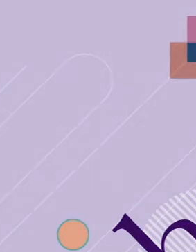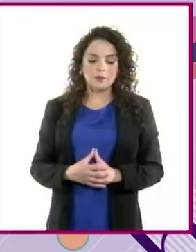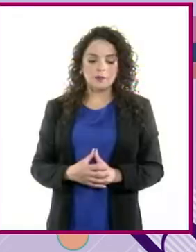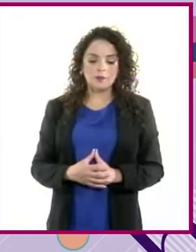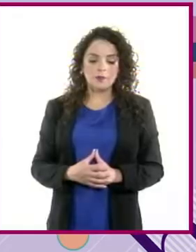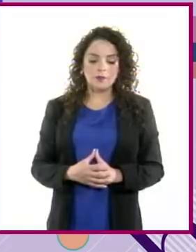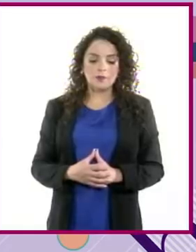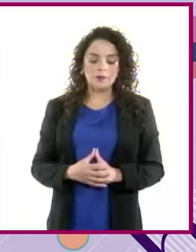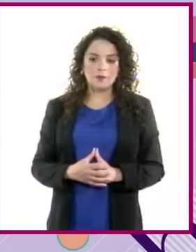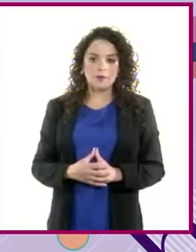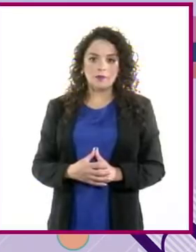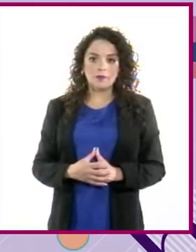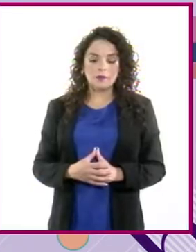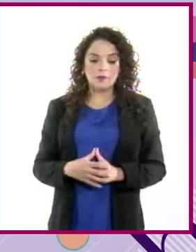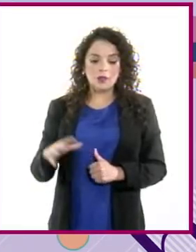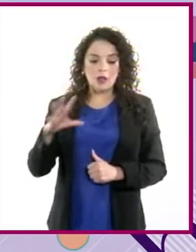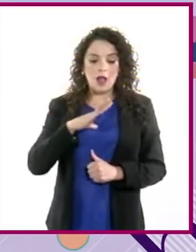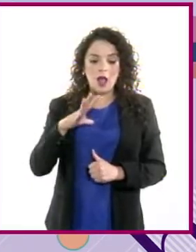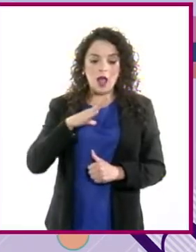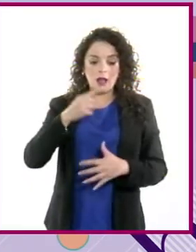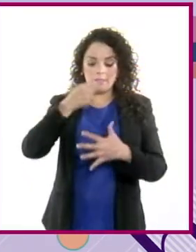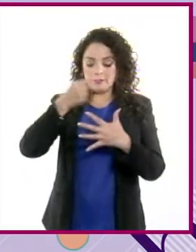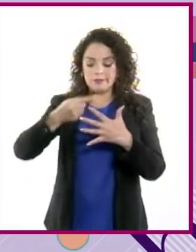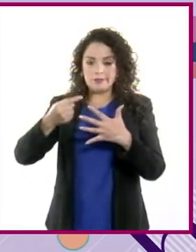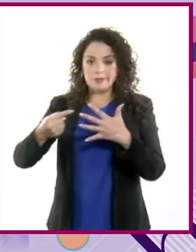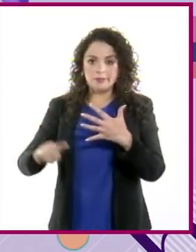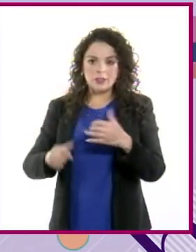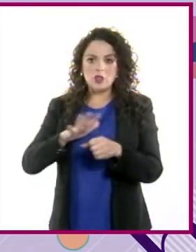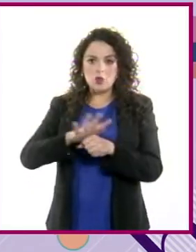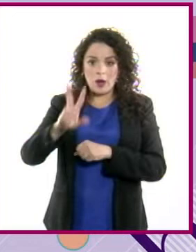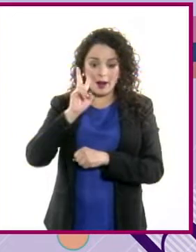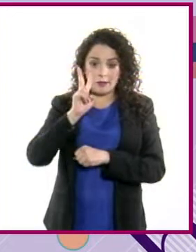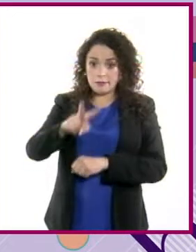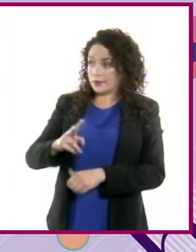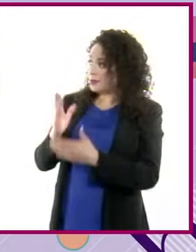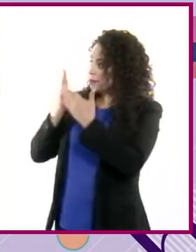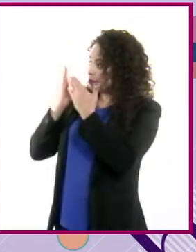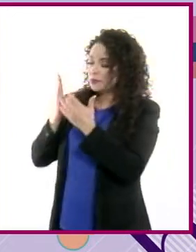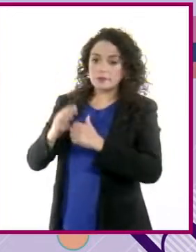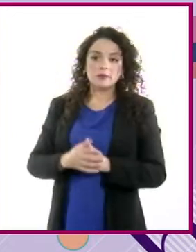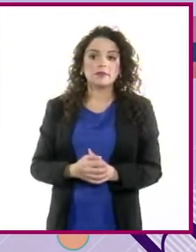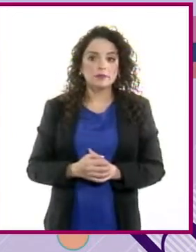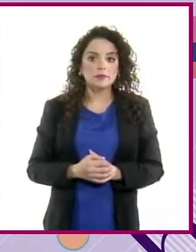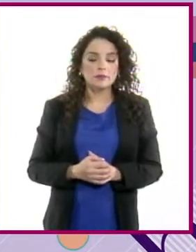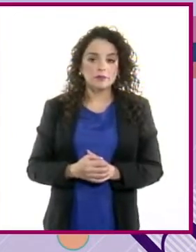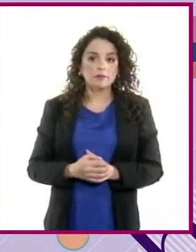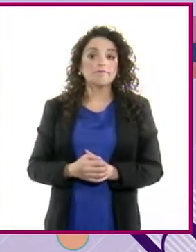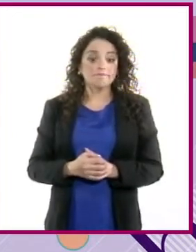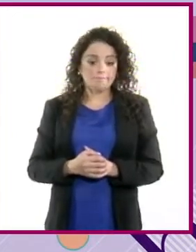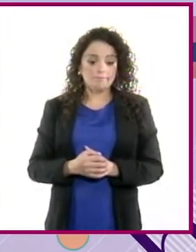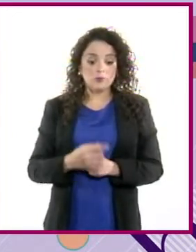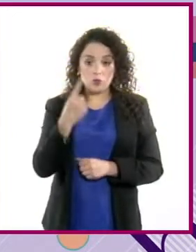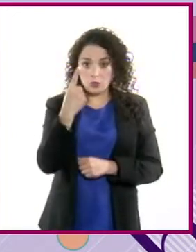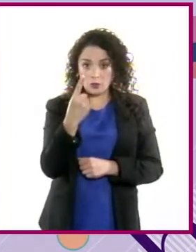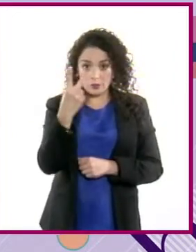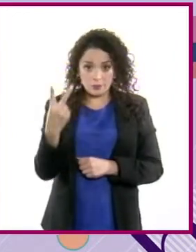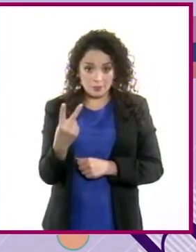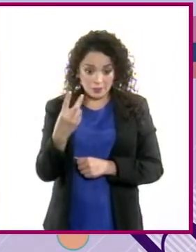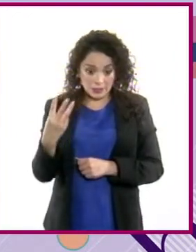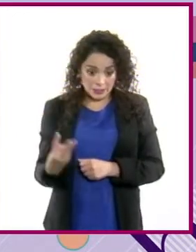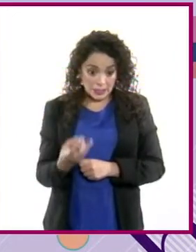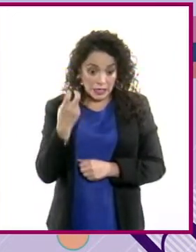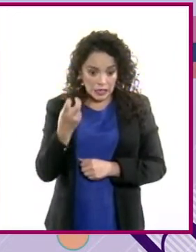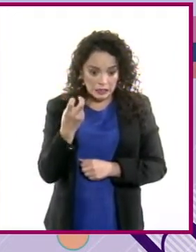también comprende los comportamientos suicidas y los conflictos armados que puedan suscitarse entre grupos de